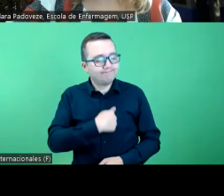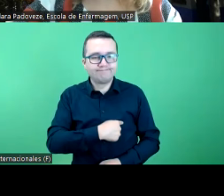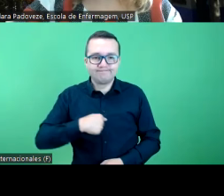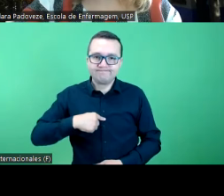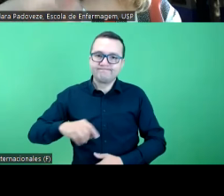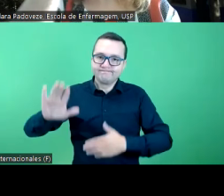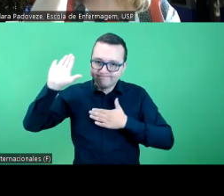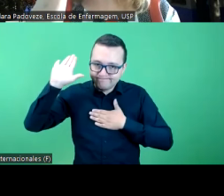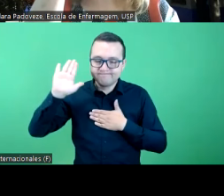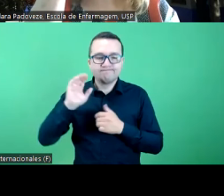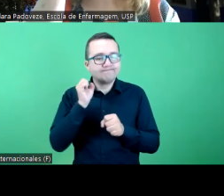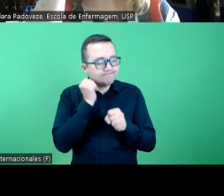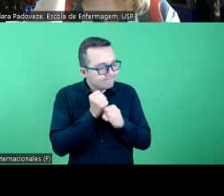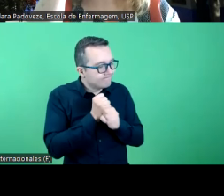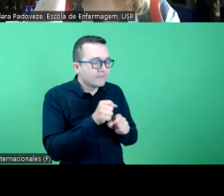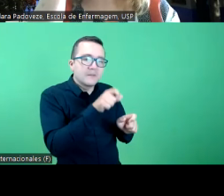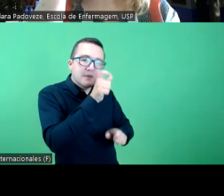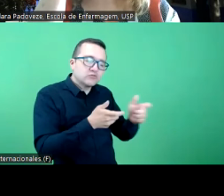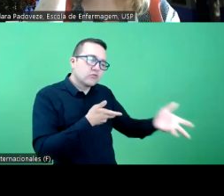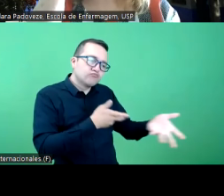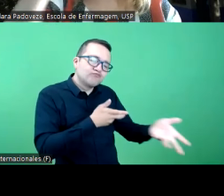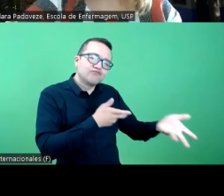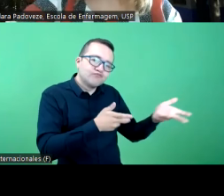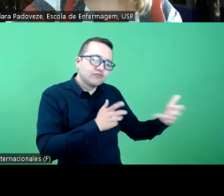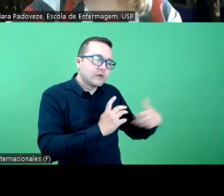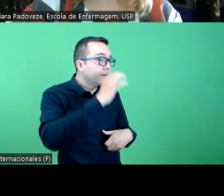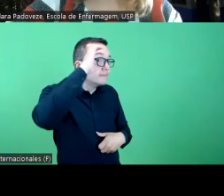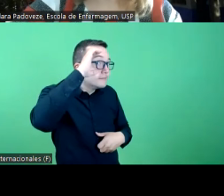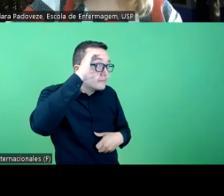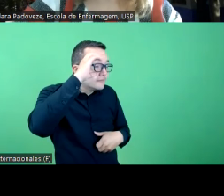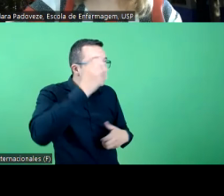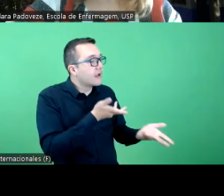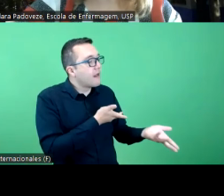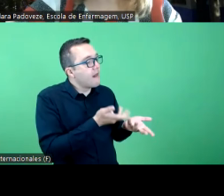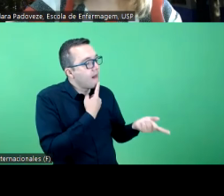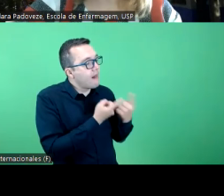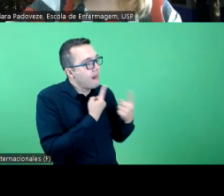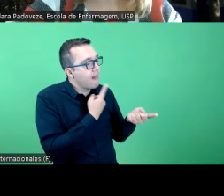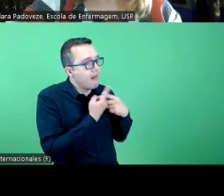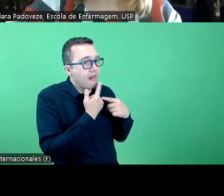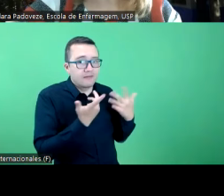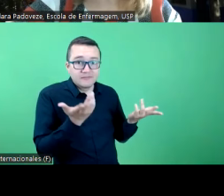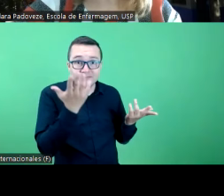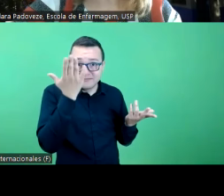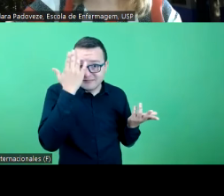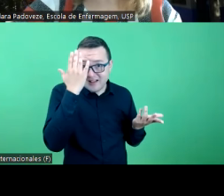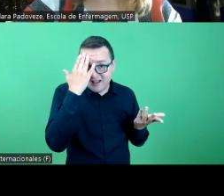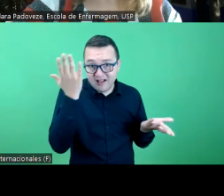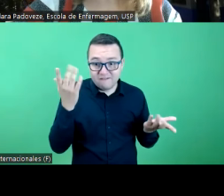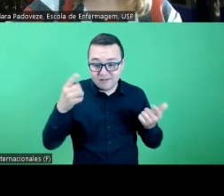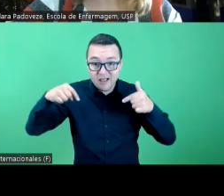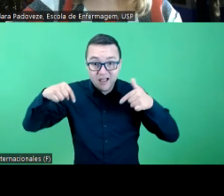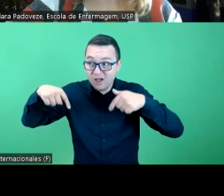tener empatía, de saber escuchar al paciente, de reconocer que el sistema actual debemos